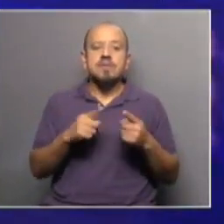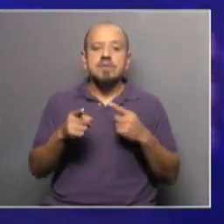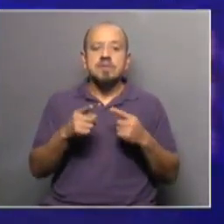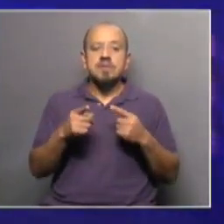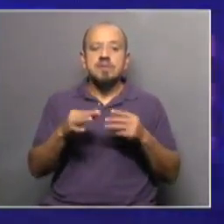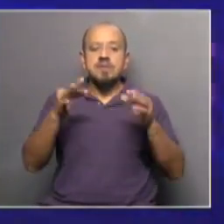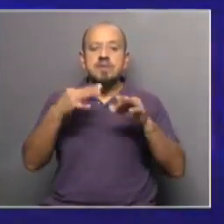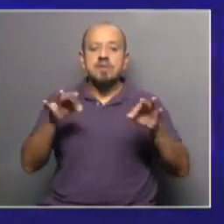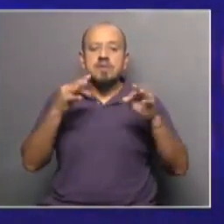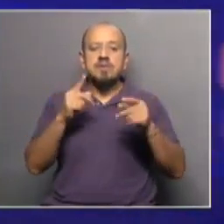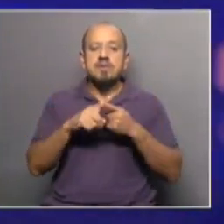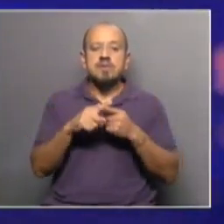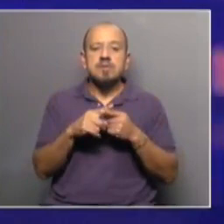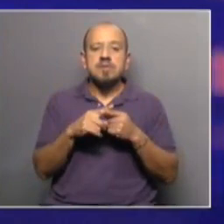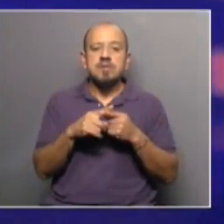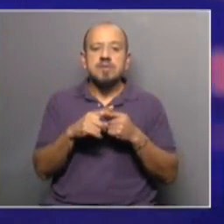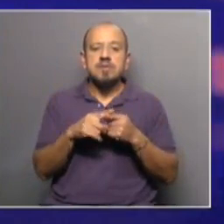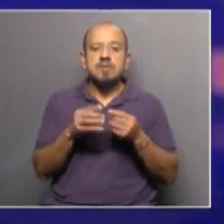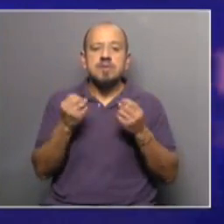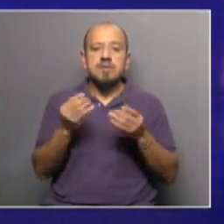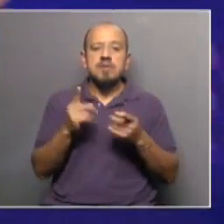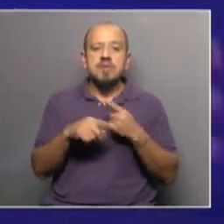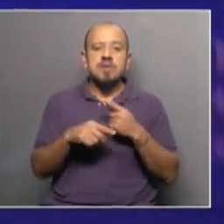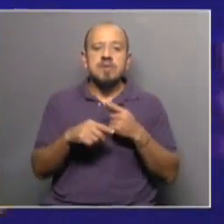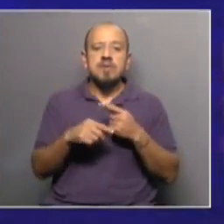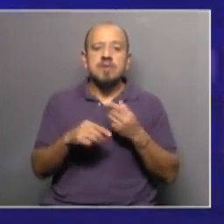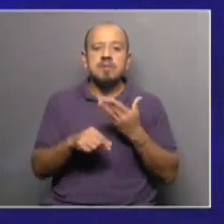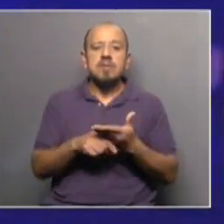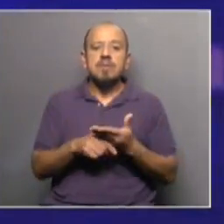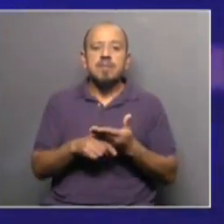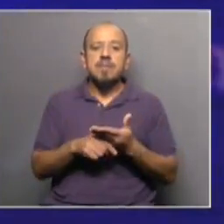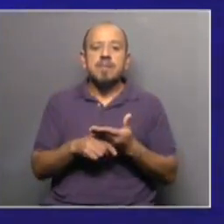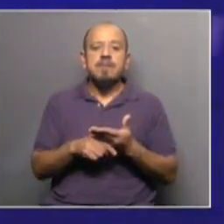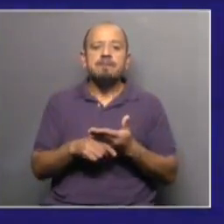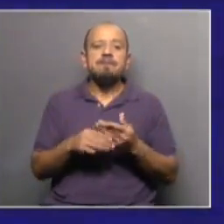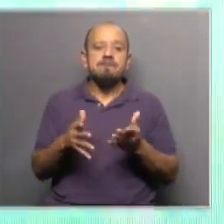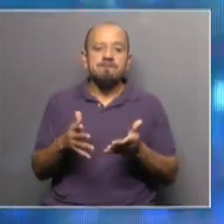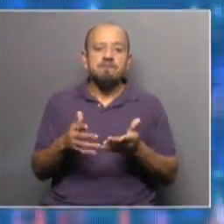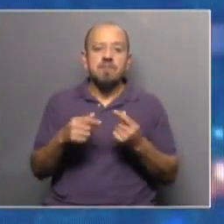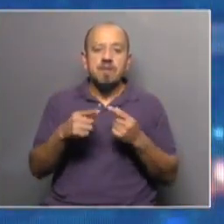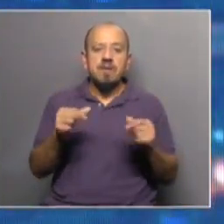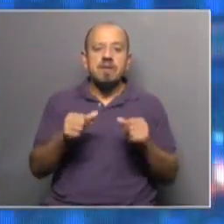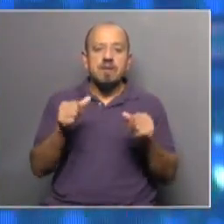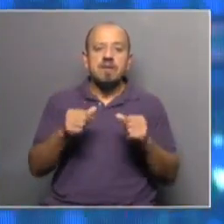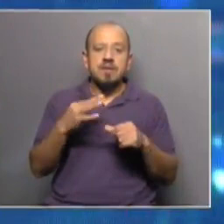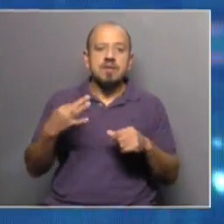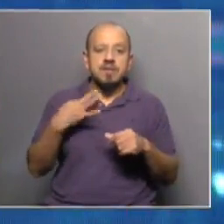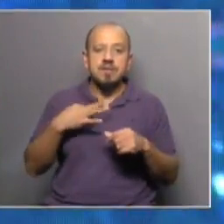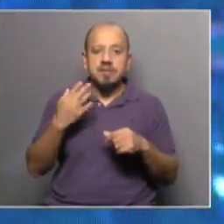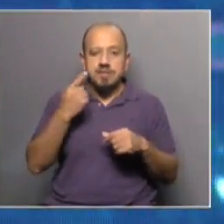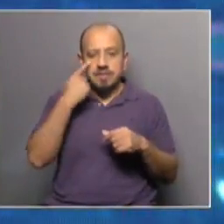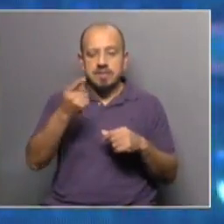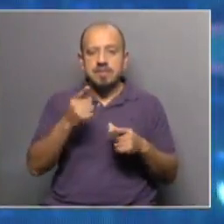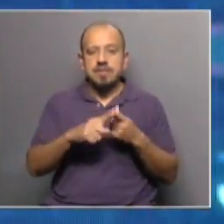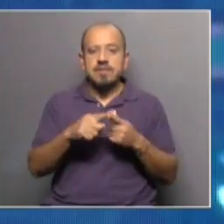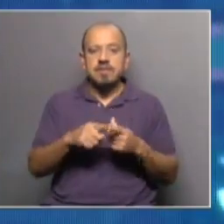que le encantaba hacer a Nancy porque le exigía mucha plasticidad físicamente y bueno, y la hizo durante muchísimo años. Nos